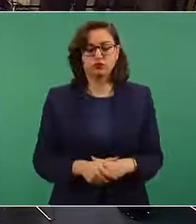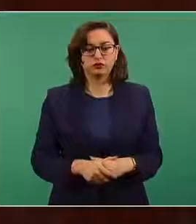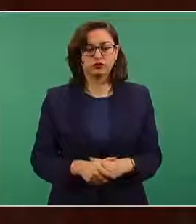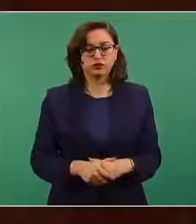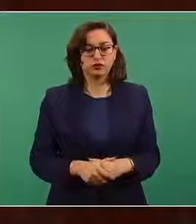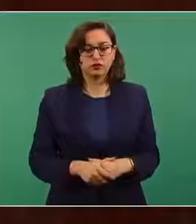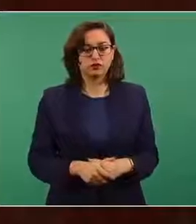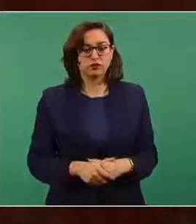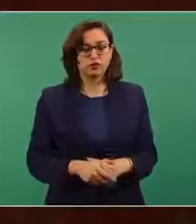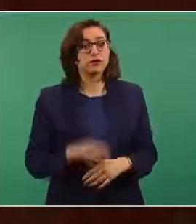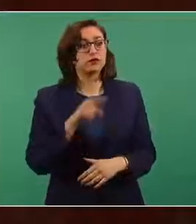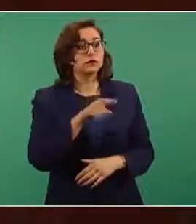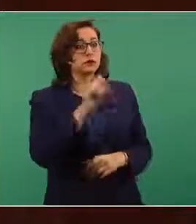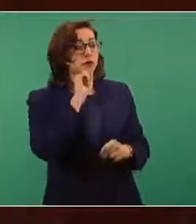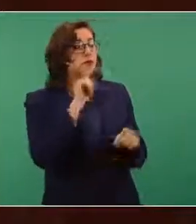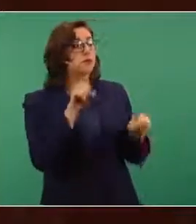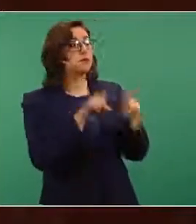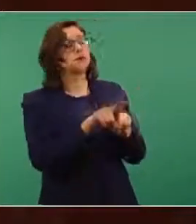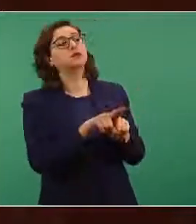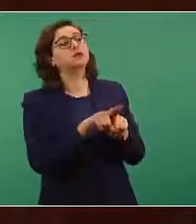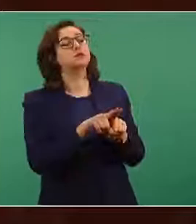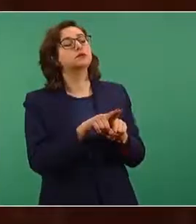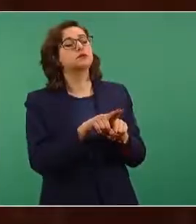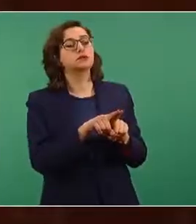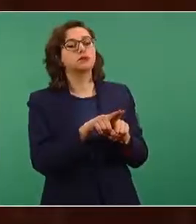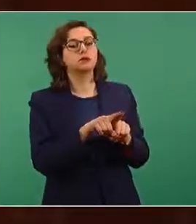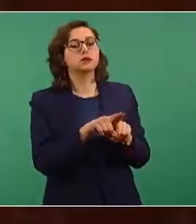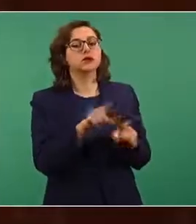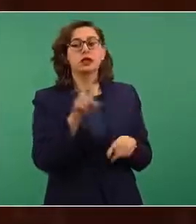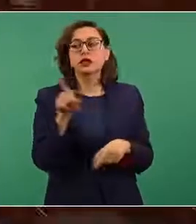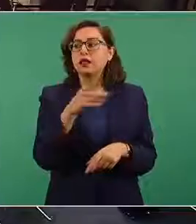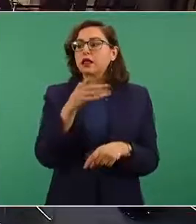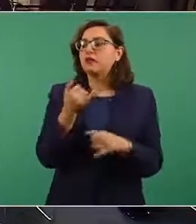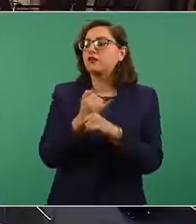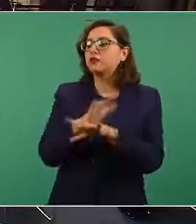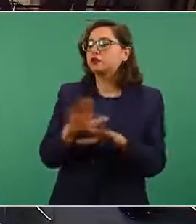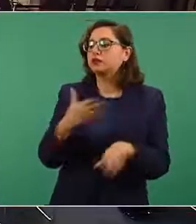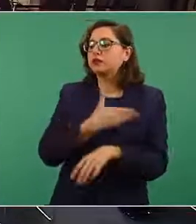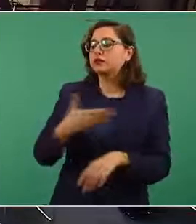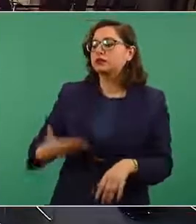la ejecución extrajudicial. Del presidente municipal de Ayutla.